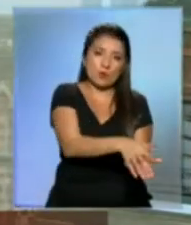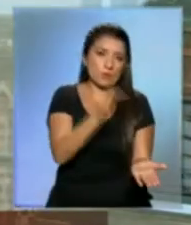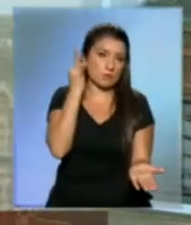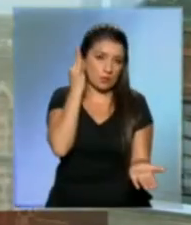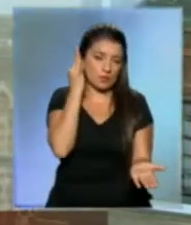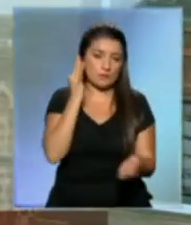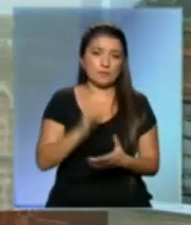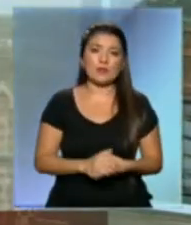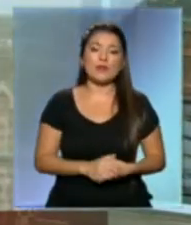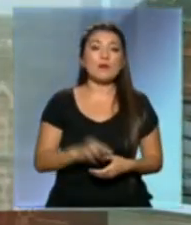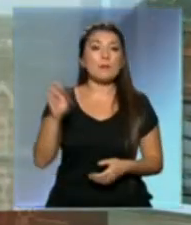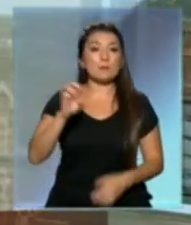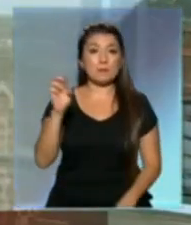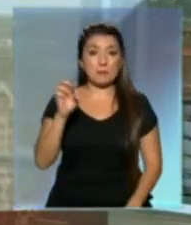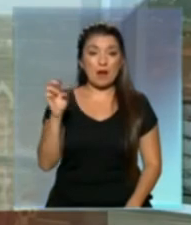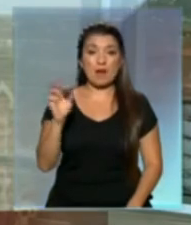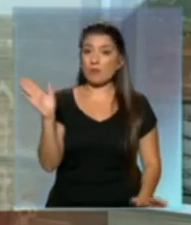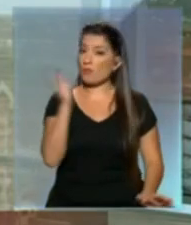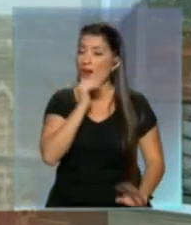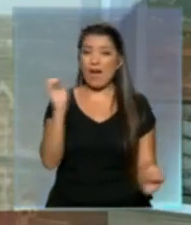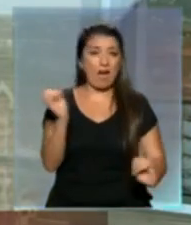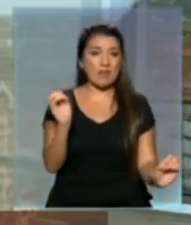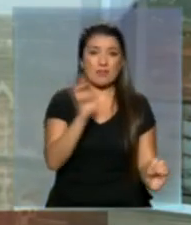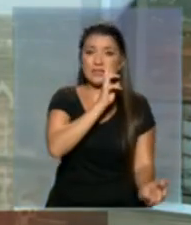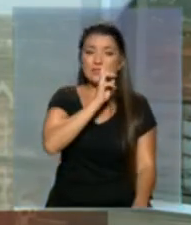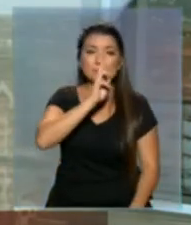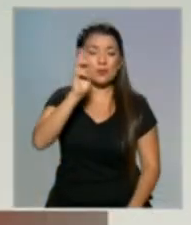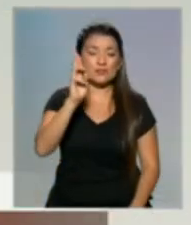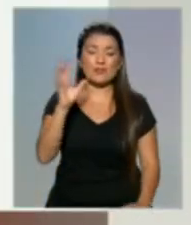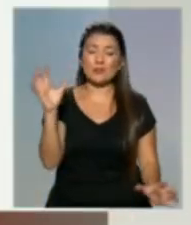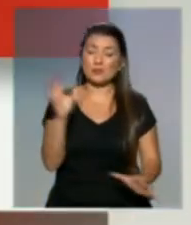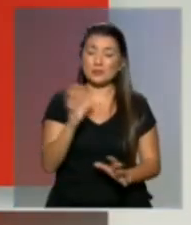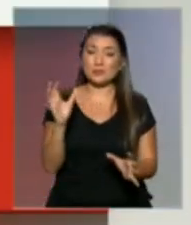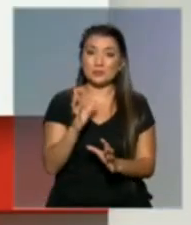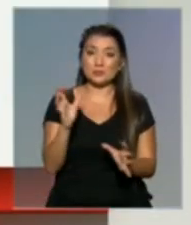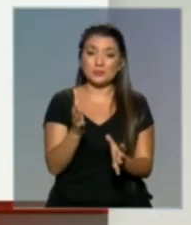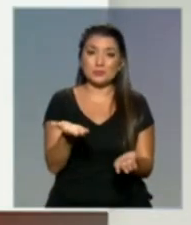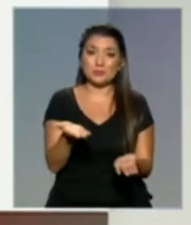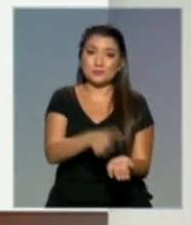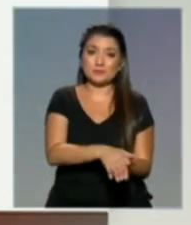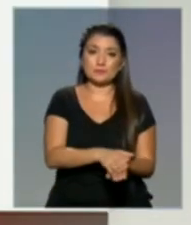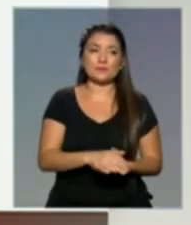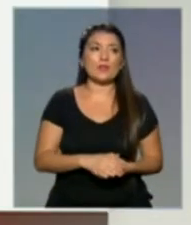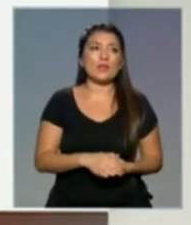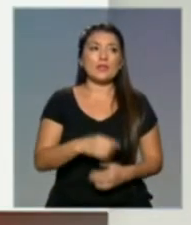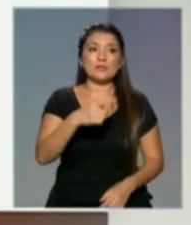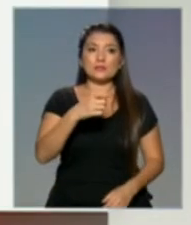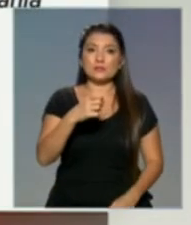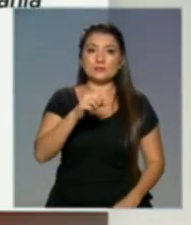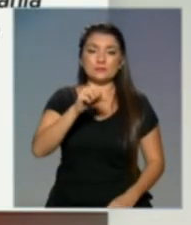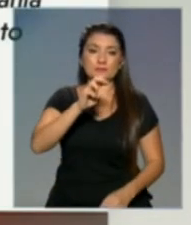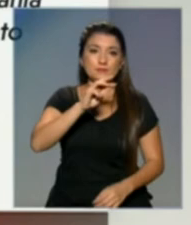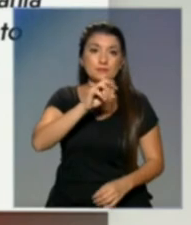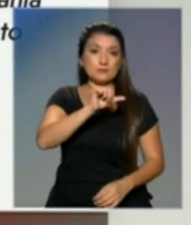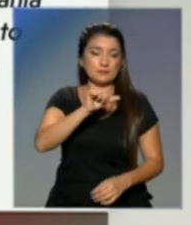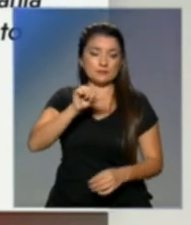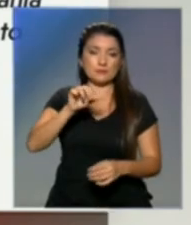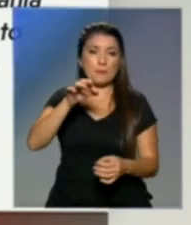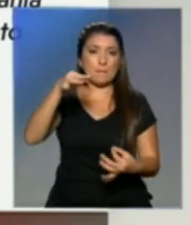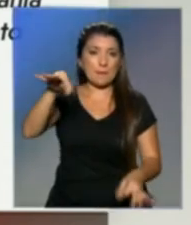de dedica gea no tuvo ninguna respuesta respecto del horroroso crimen en 136 páginas se expuso a los errores